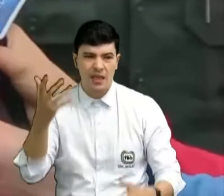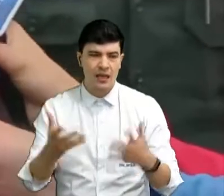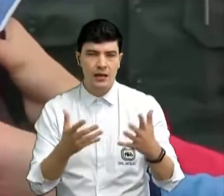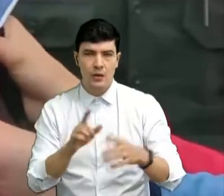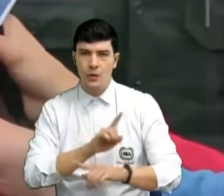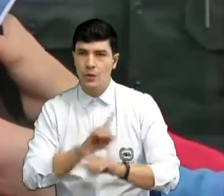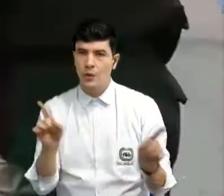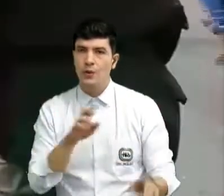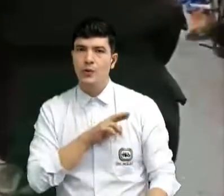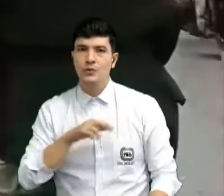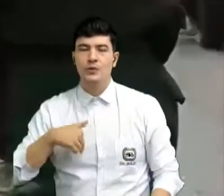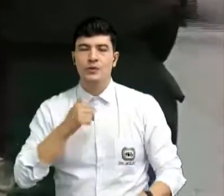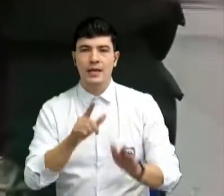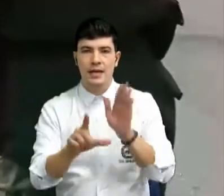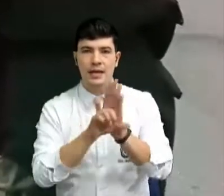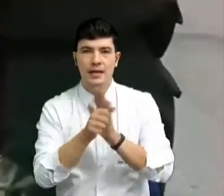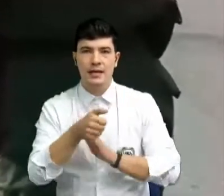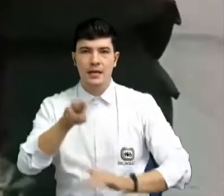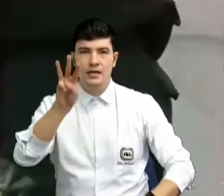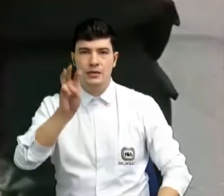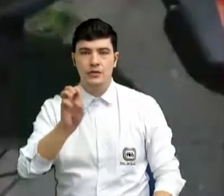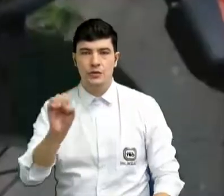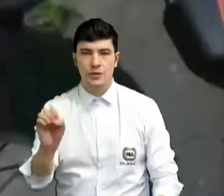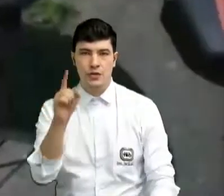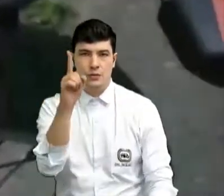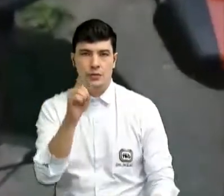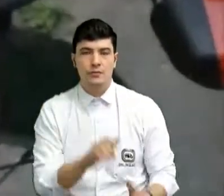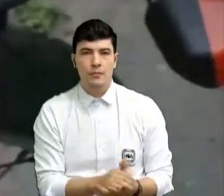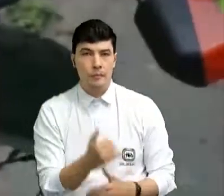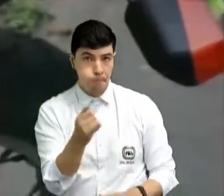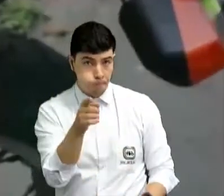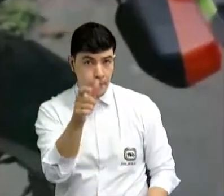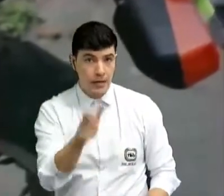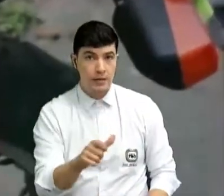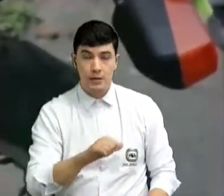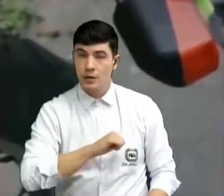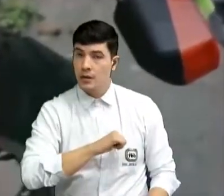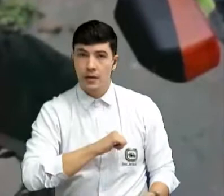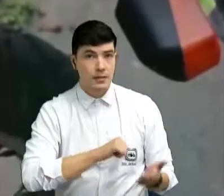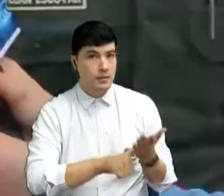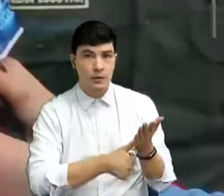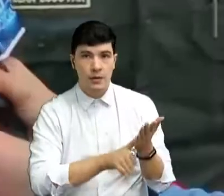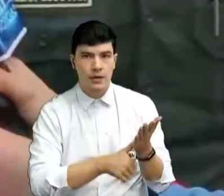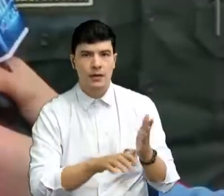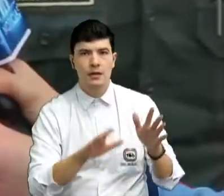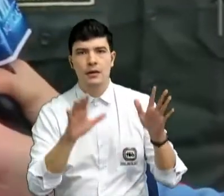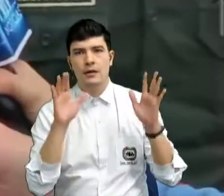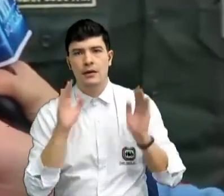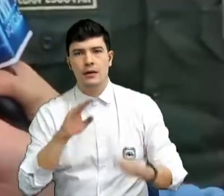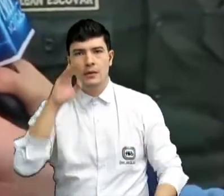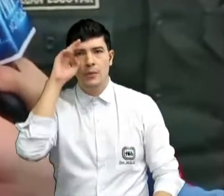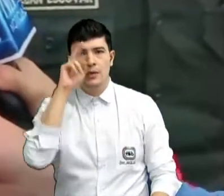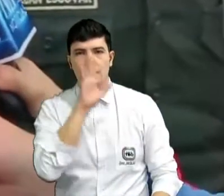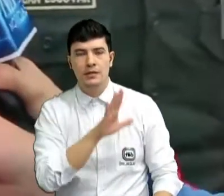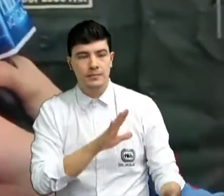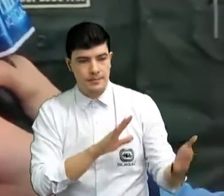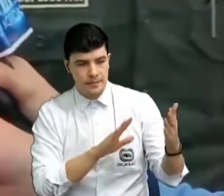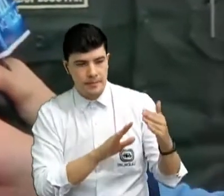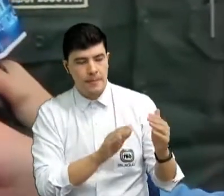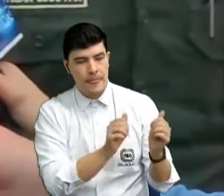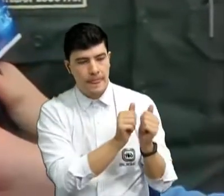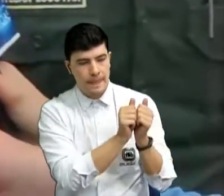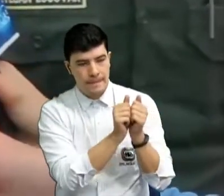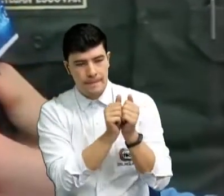la ley 1801. Si una persona no posee la cédula, pues lógicamente obliga a la institución a que conduzca a esta persona a las